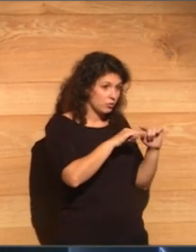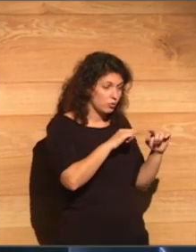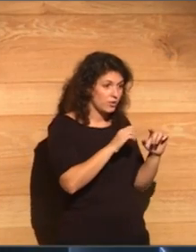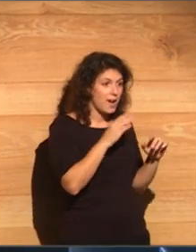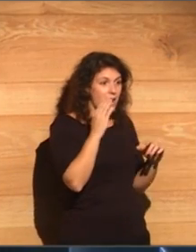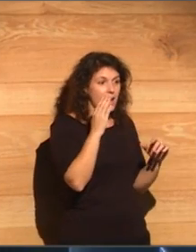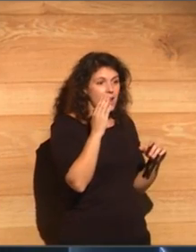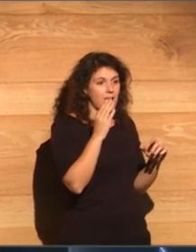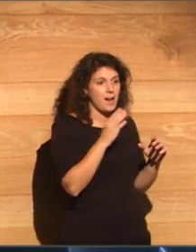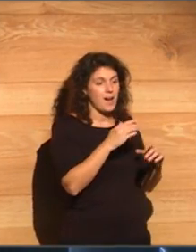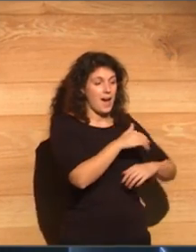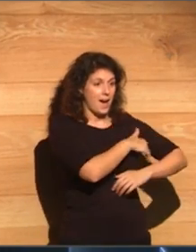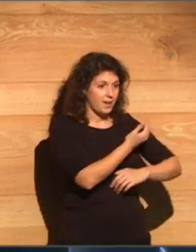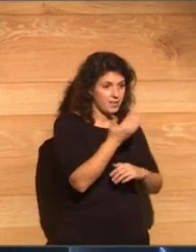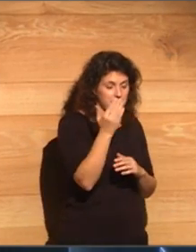Cine,